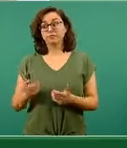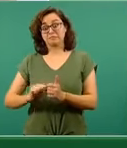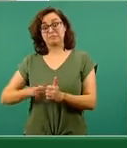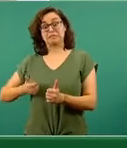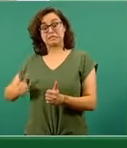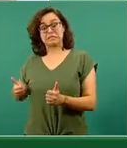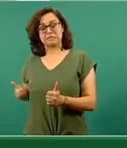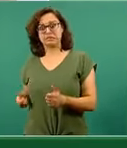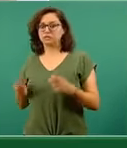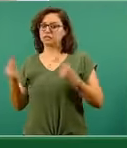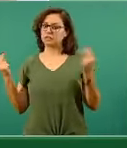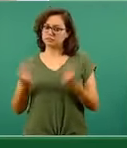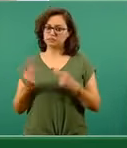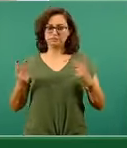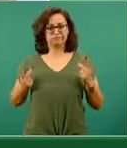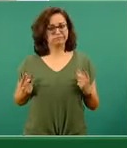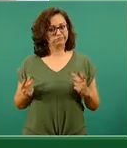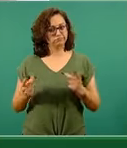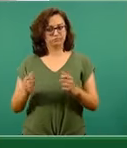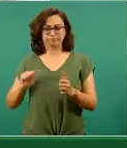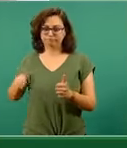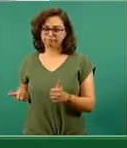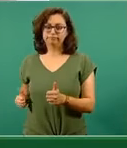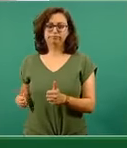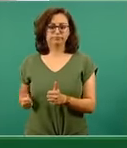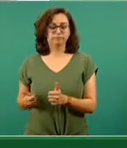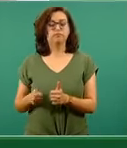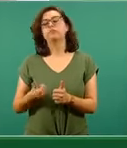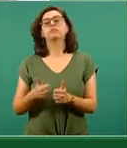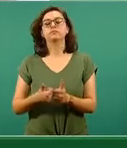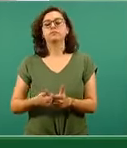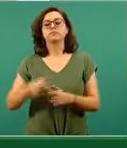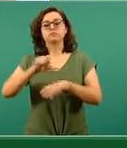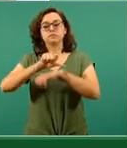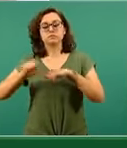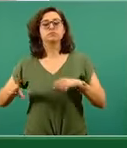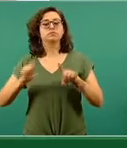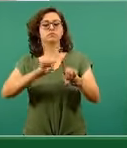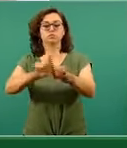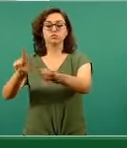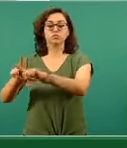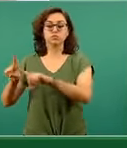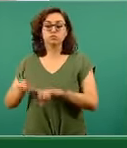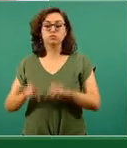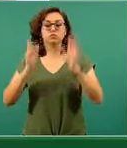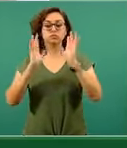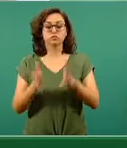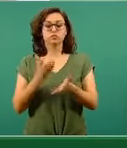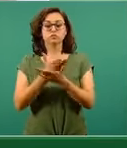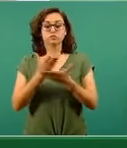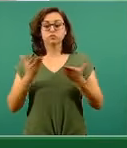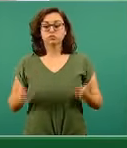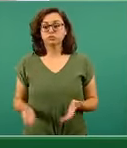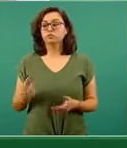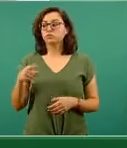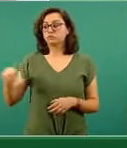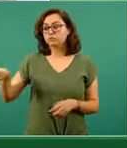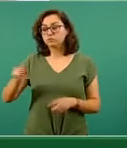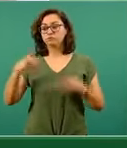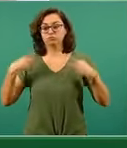esos diferimientos quirúrgicos en consulta de especialidades. Ya tenemos ahora los pacientes se dirigen al